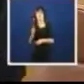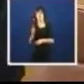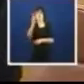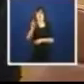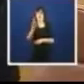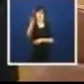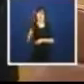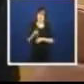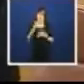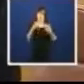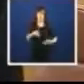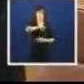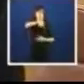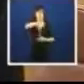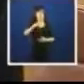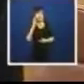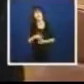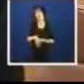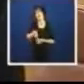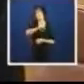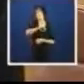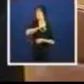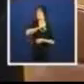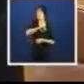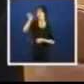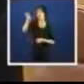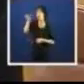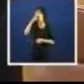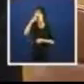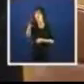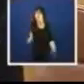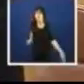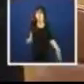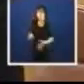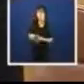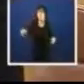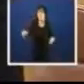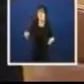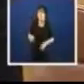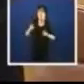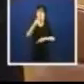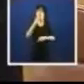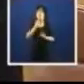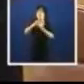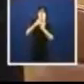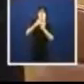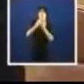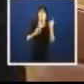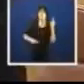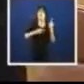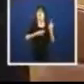Gracias, señora presidenta. Señor Feijó, ¿a qué se refería cando dixo que o que está pasando en Santiago non é